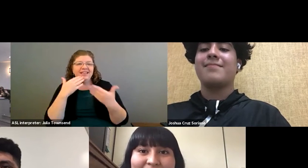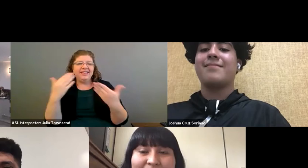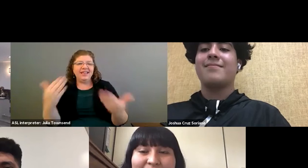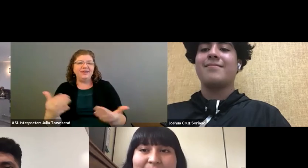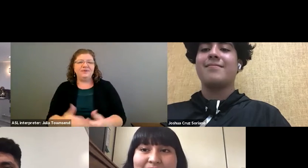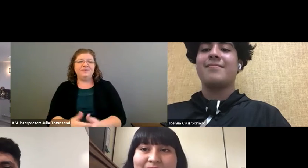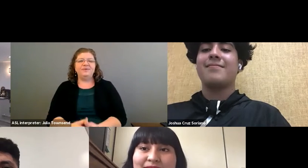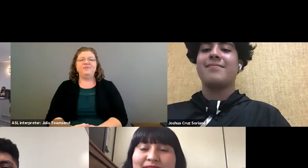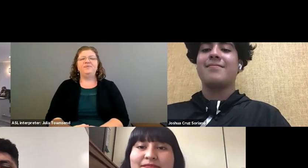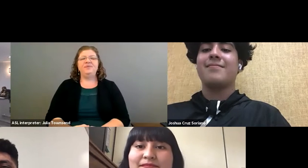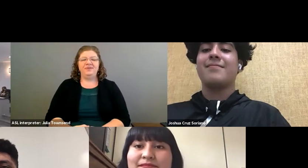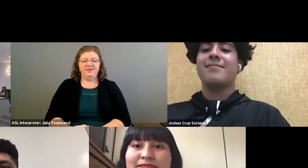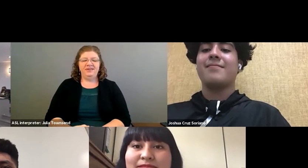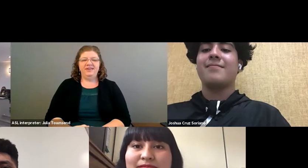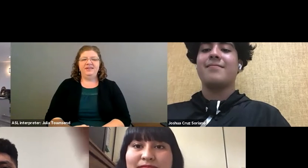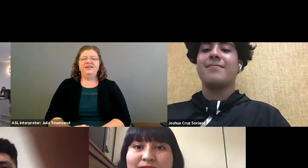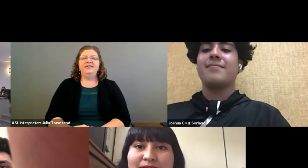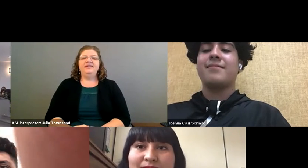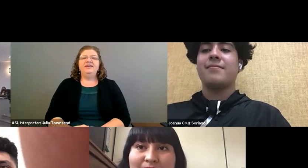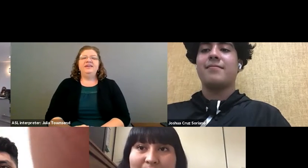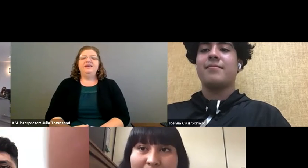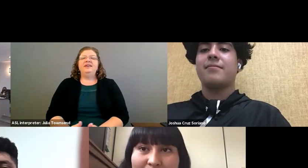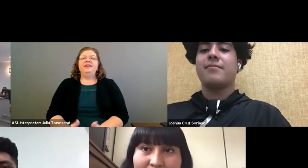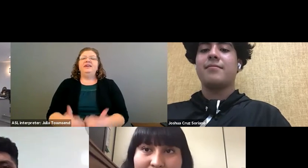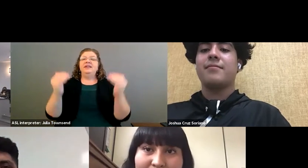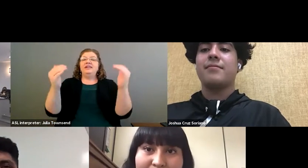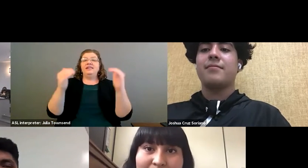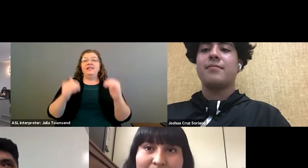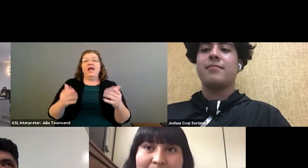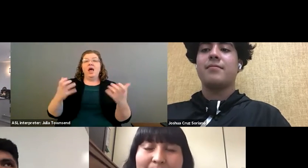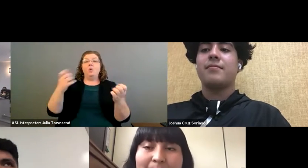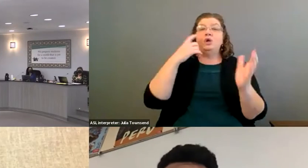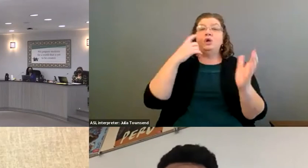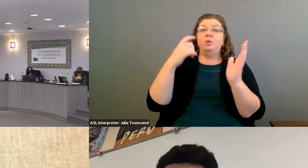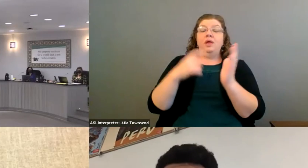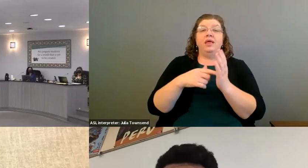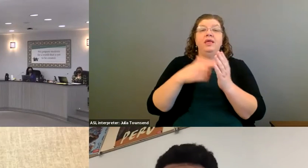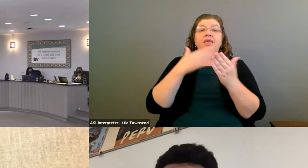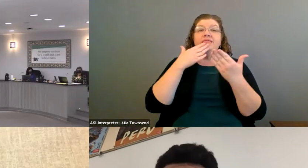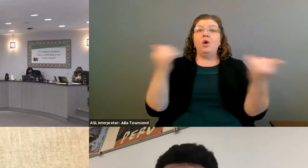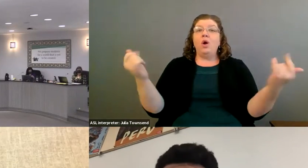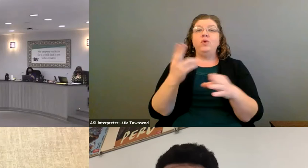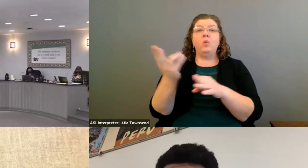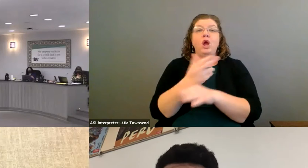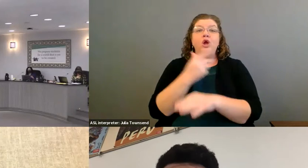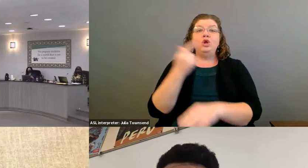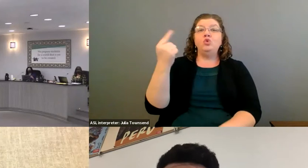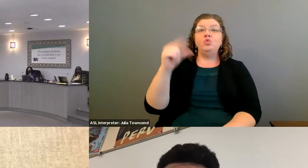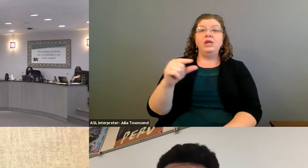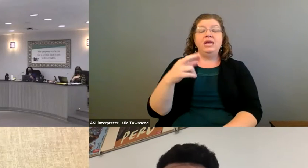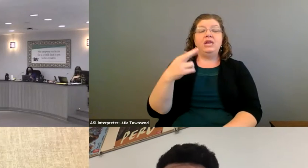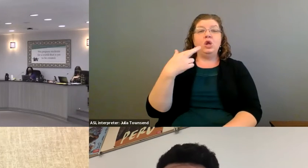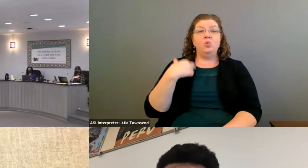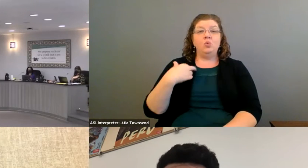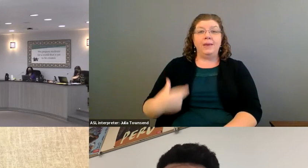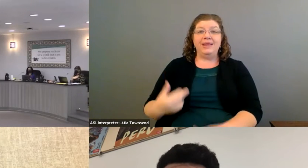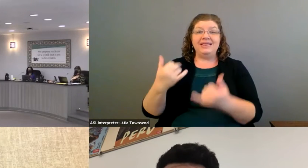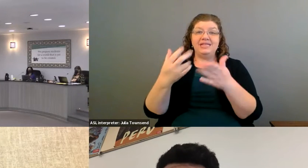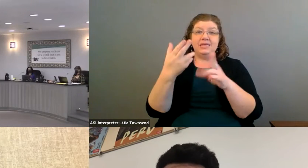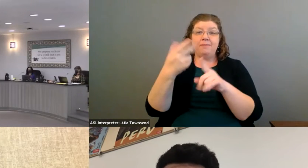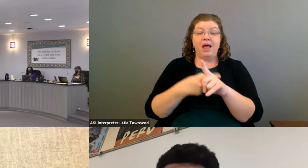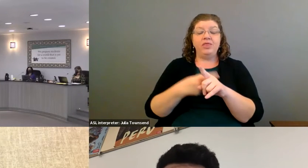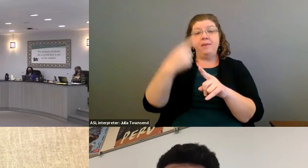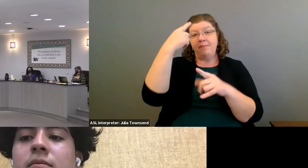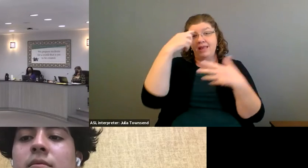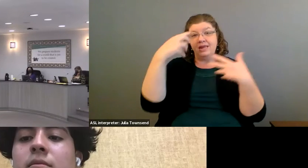día. A continuación, miembros del consejo, quiero reconocer y agradecer a todos por usar sus listones verdes.